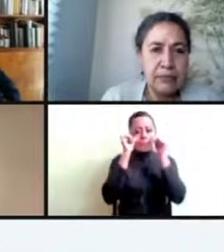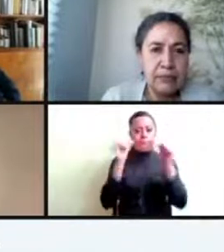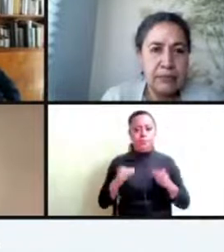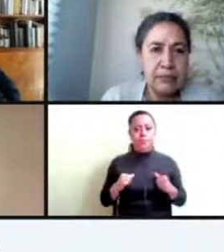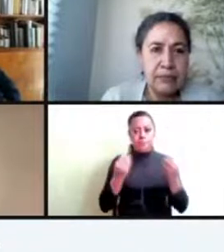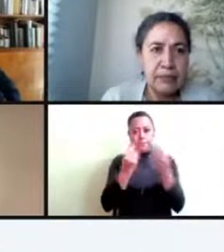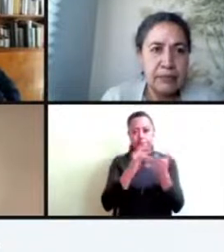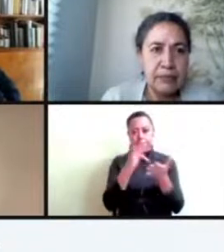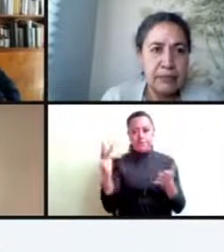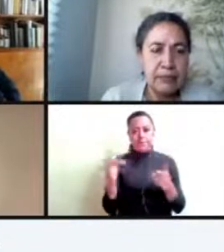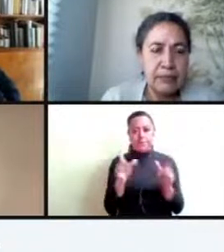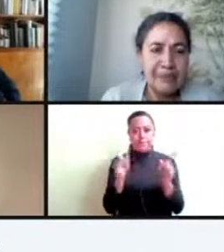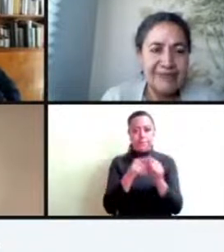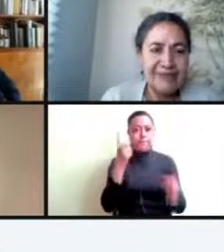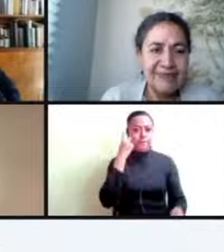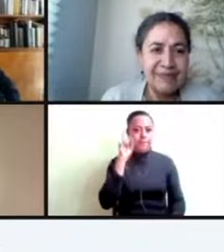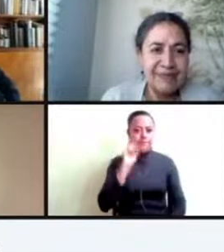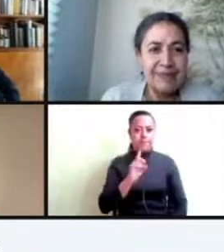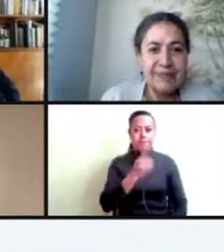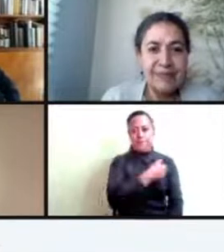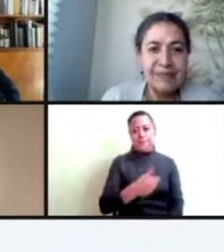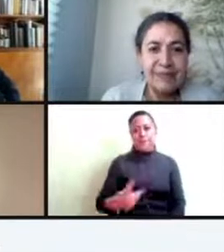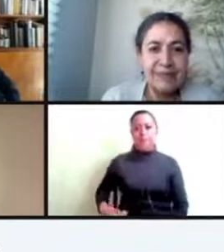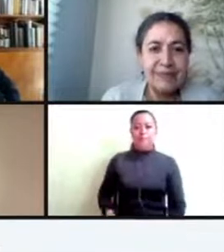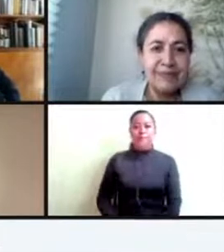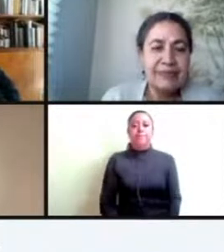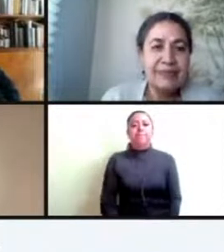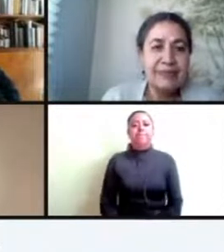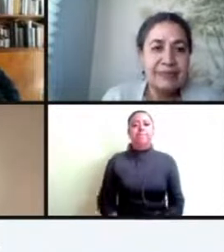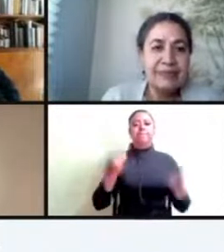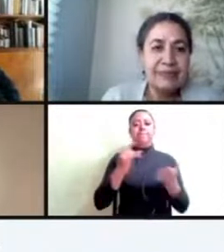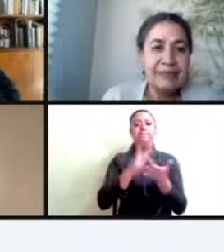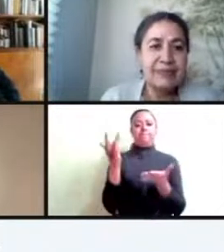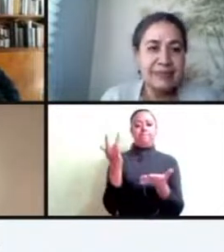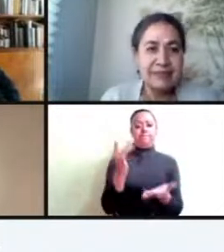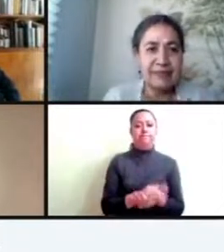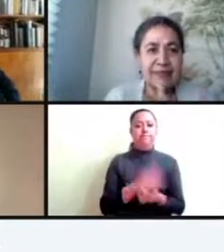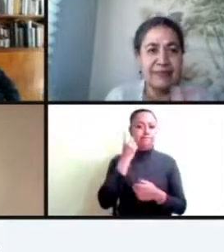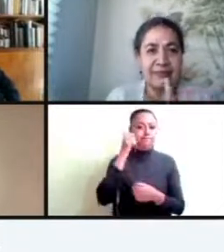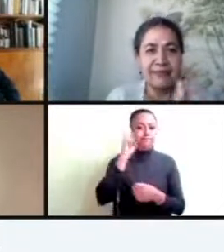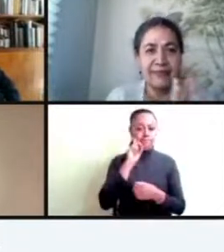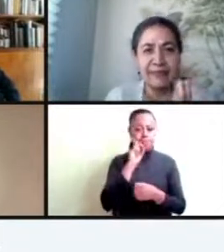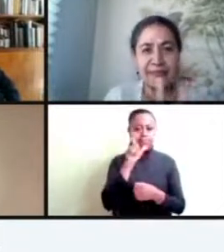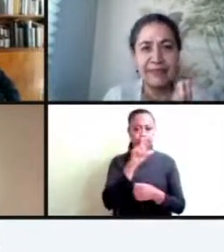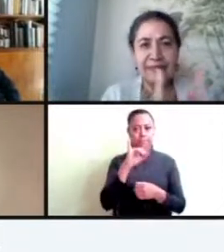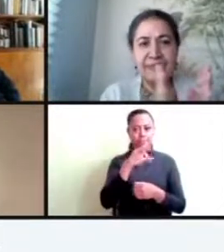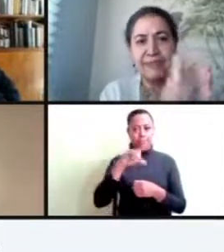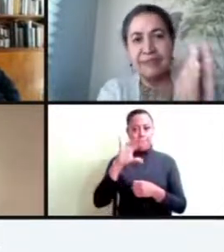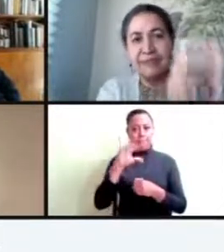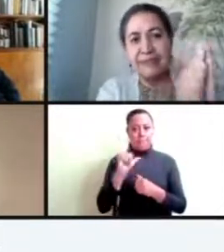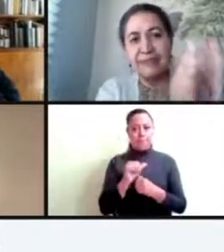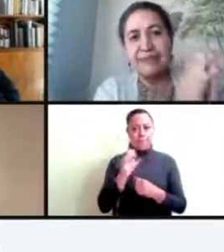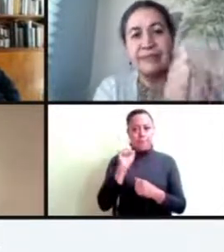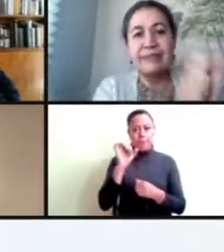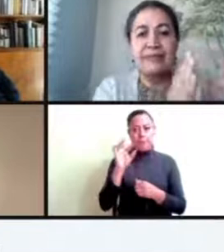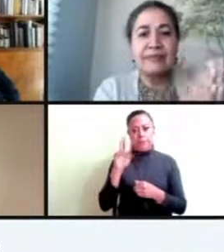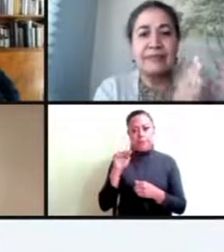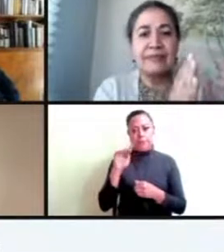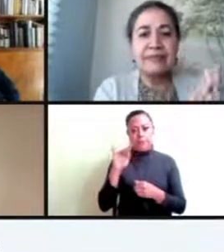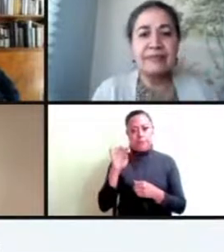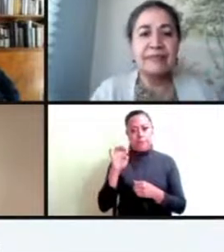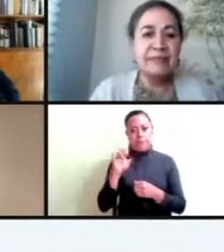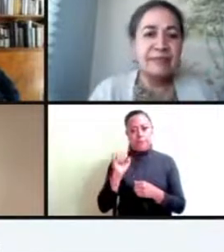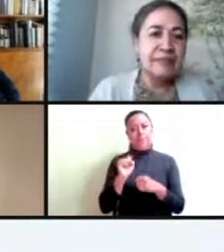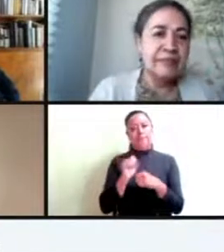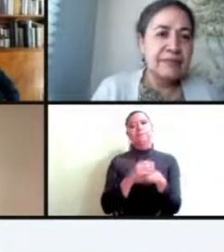Es cuanto, diputada presidenta. Muchas gracias, diputada Lilia Sarmiento. Se instruye su inserción íntegra